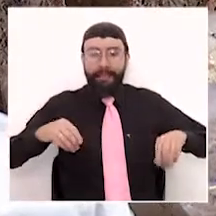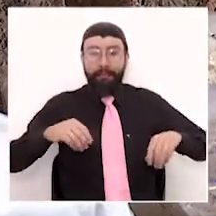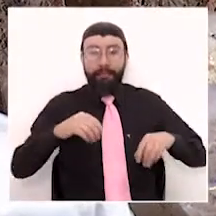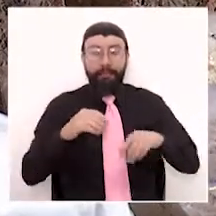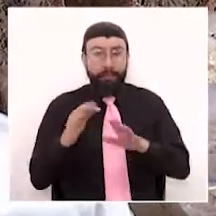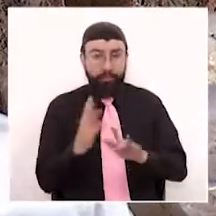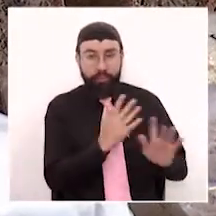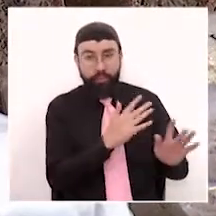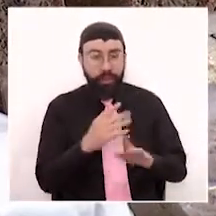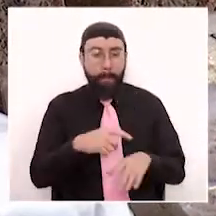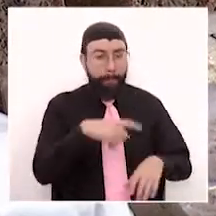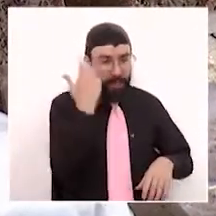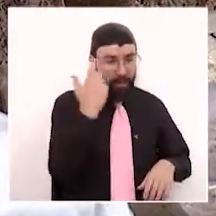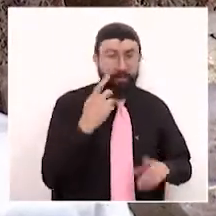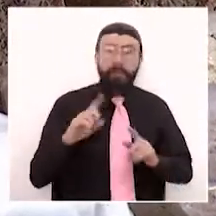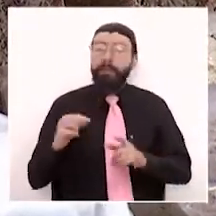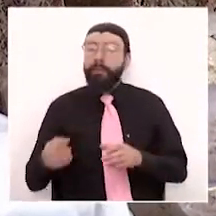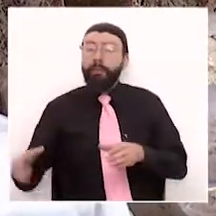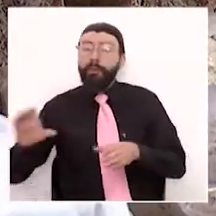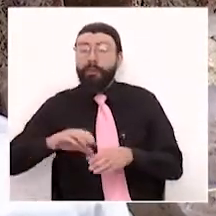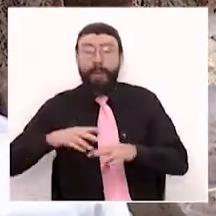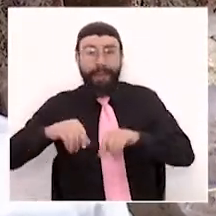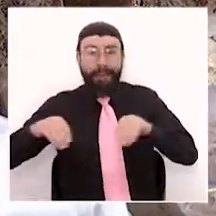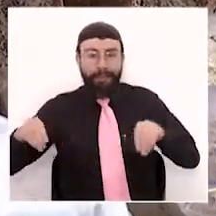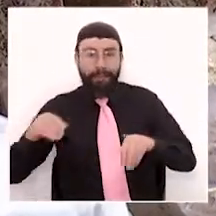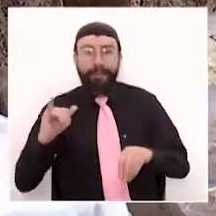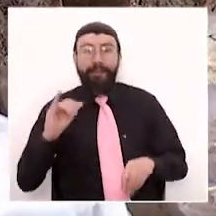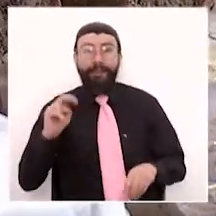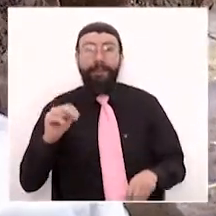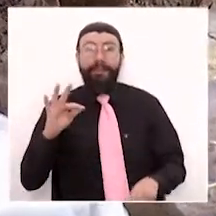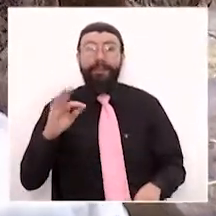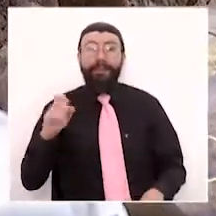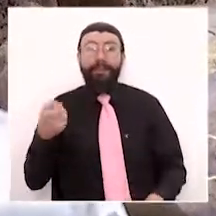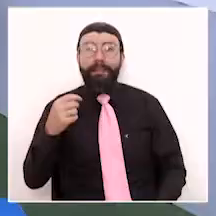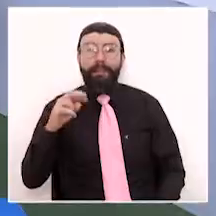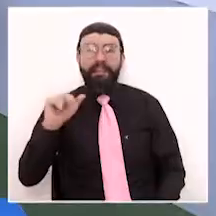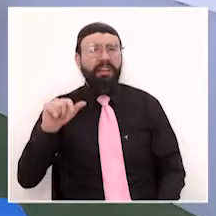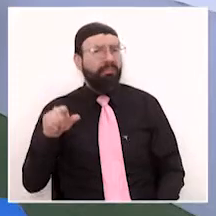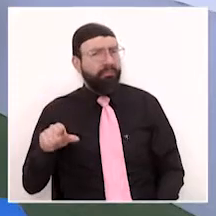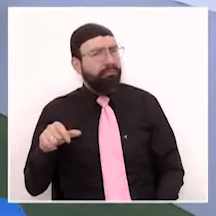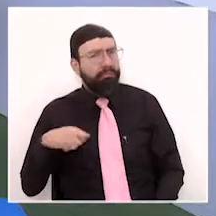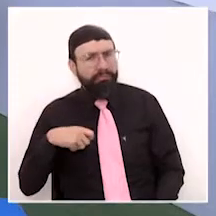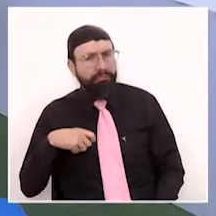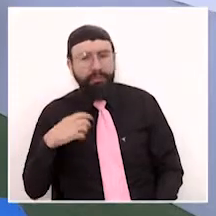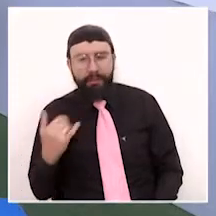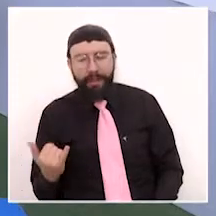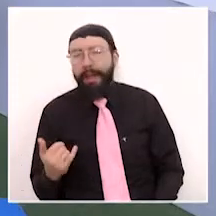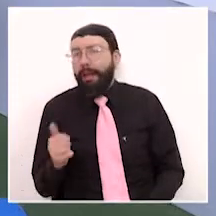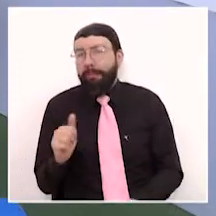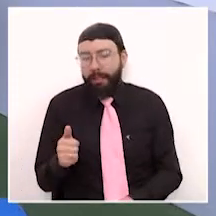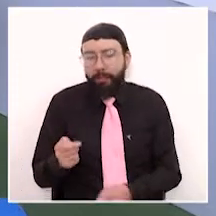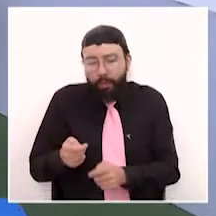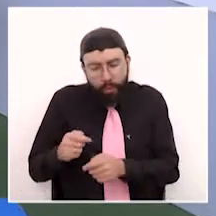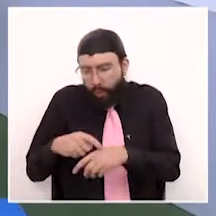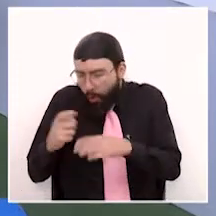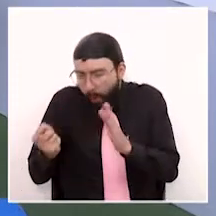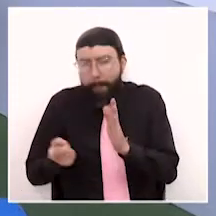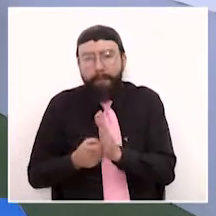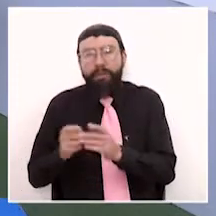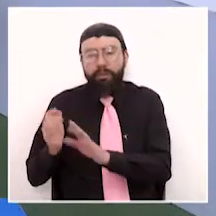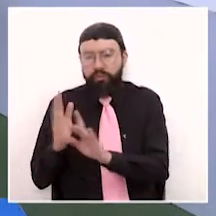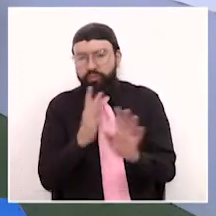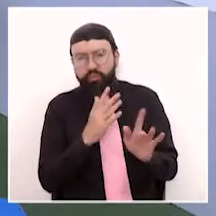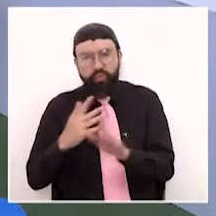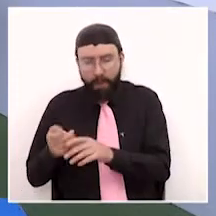y se utiliza una parte de harina integral también. La harina integral pues está compuesta de todas las partes del grano de trigo. ¿Qué son todas